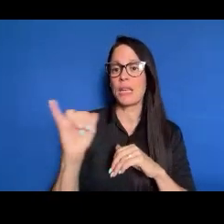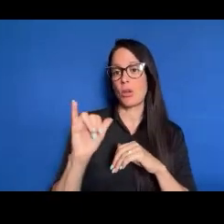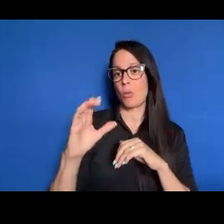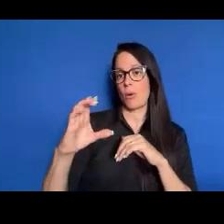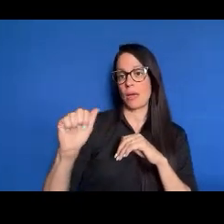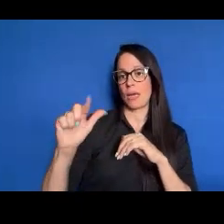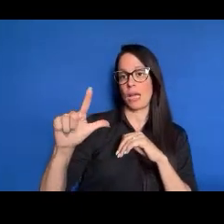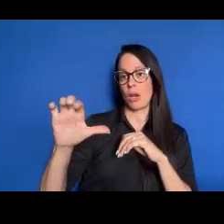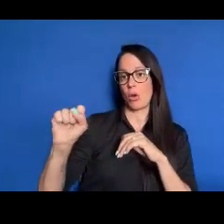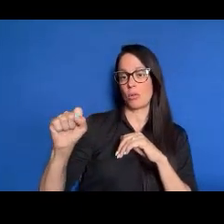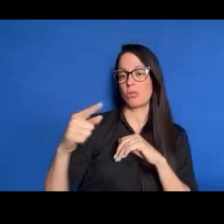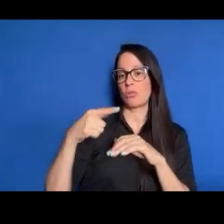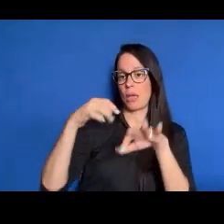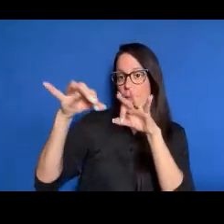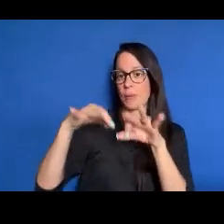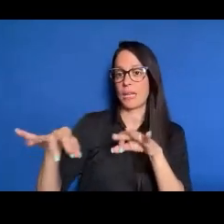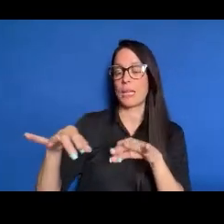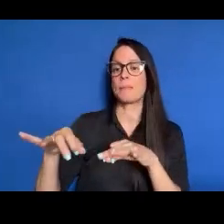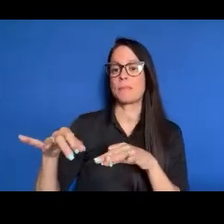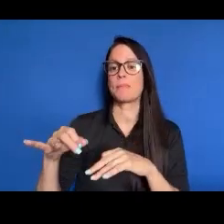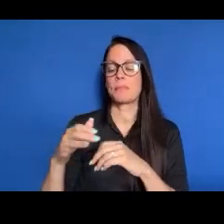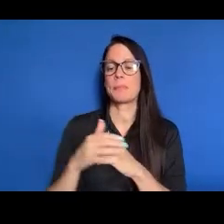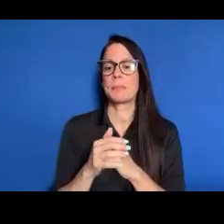bueno, lo voy a dejar allá, ¿verdad?, ¿qué vamos a hacer con esta fortaleza?